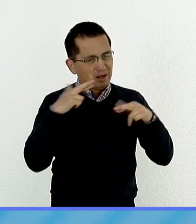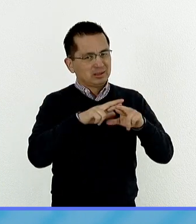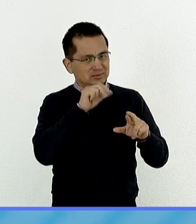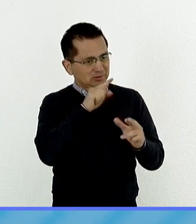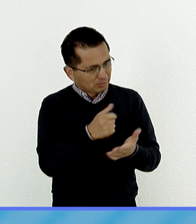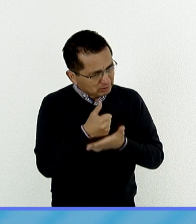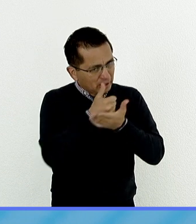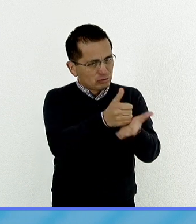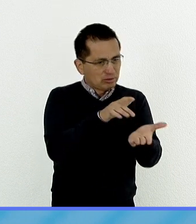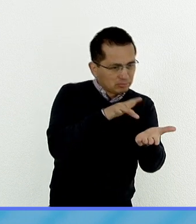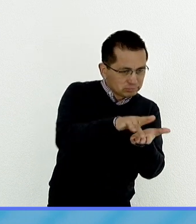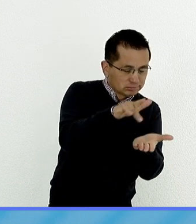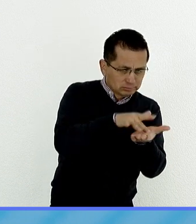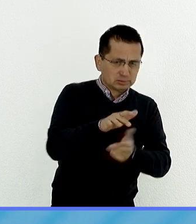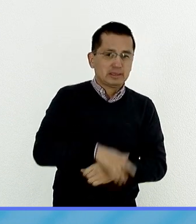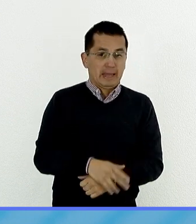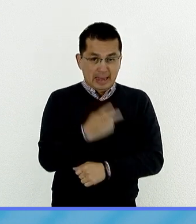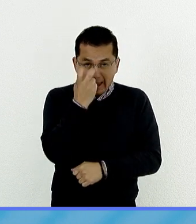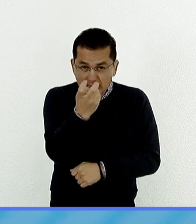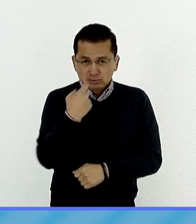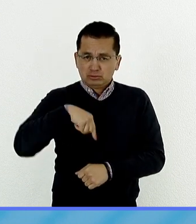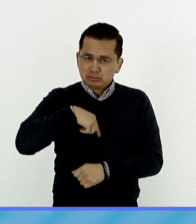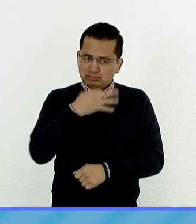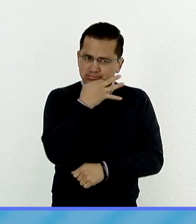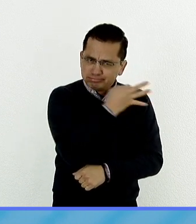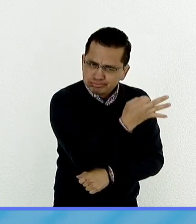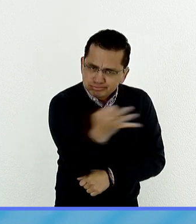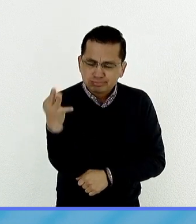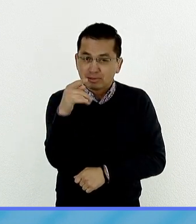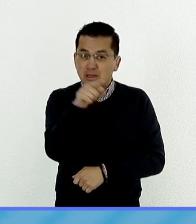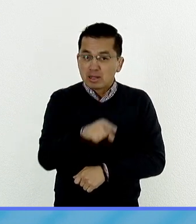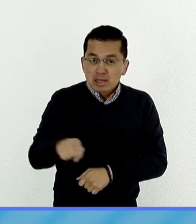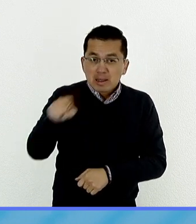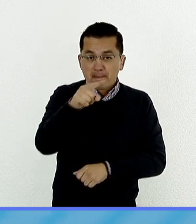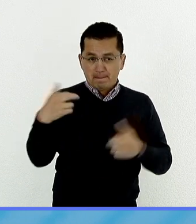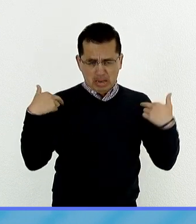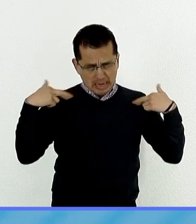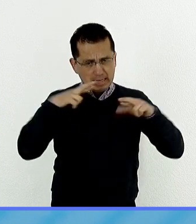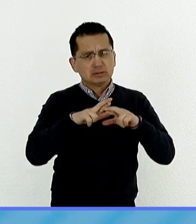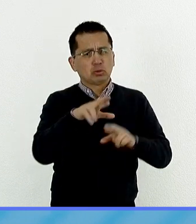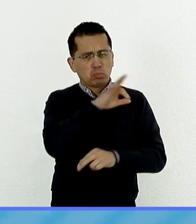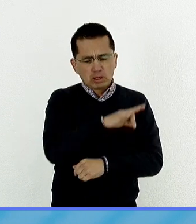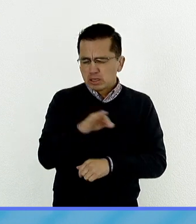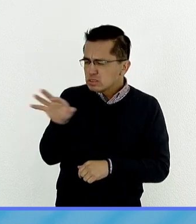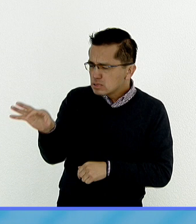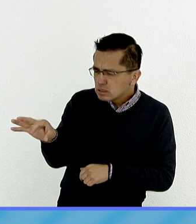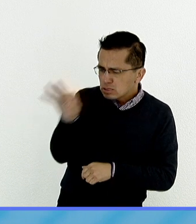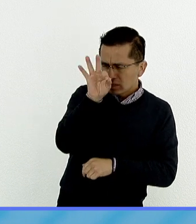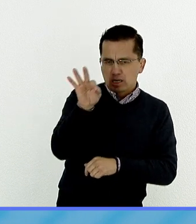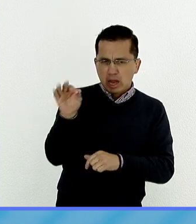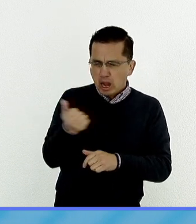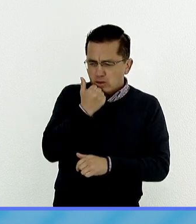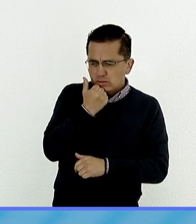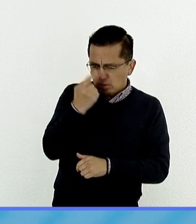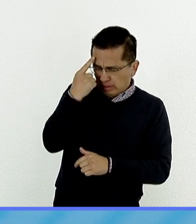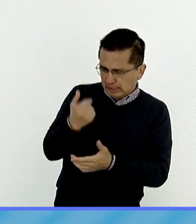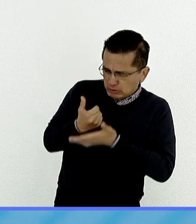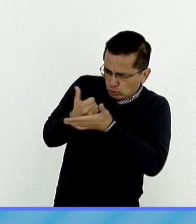para que elijan a sus estudiantes este y les ayuden a preparar sus trabajos